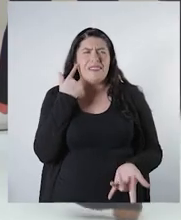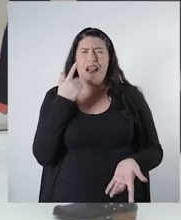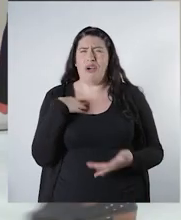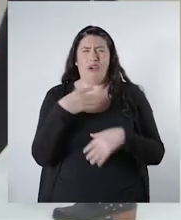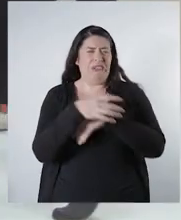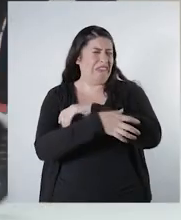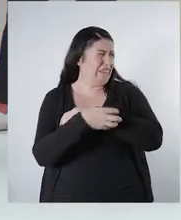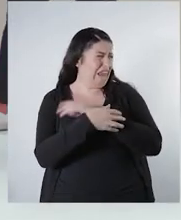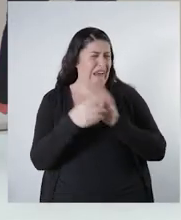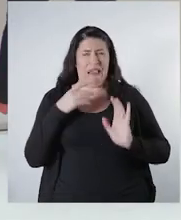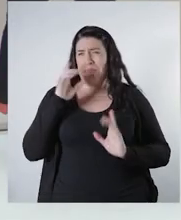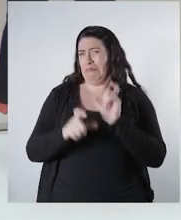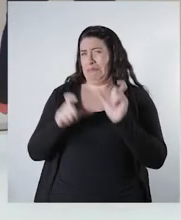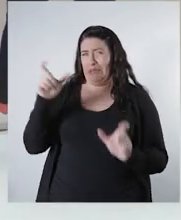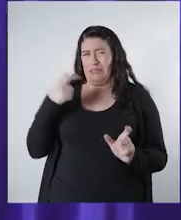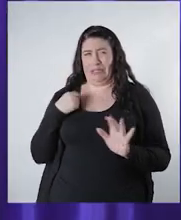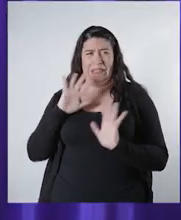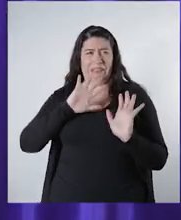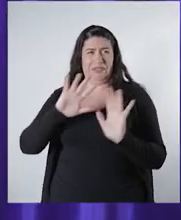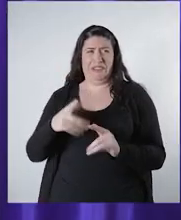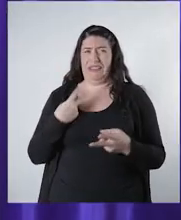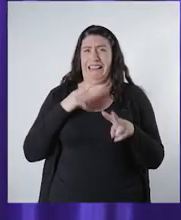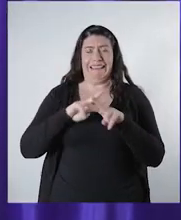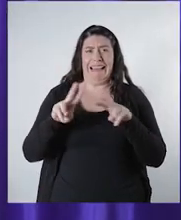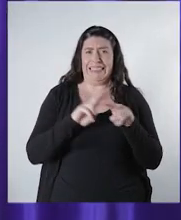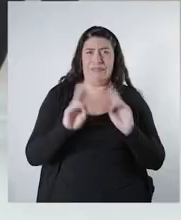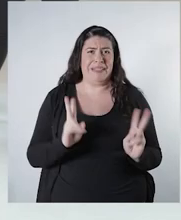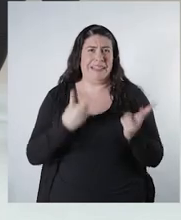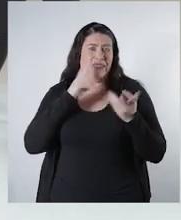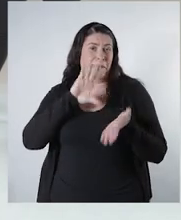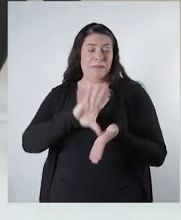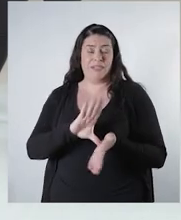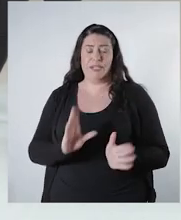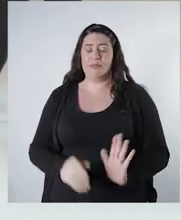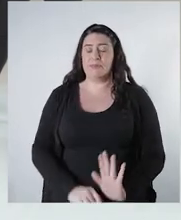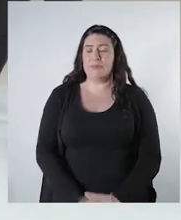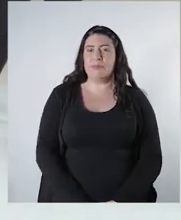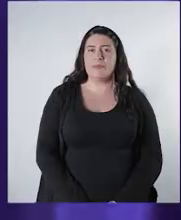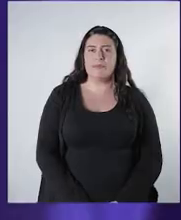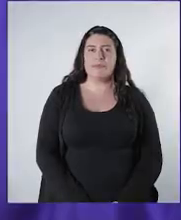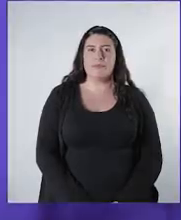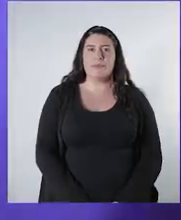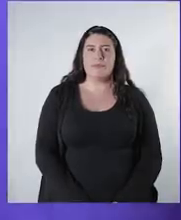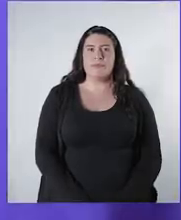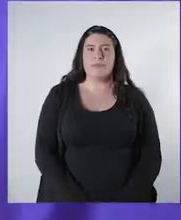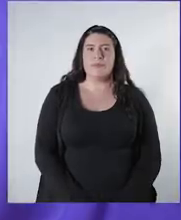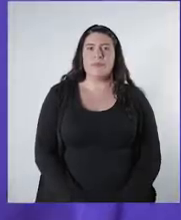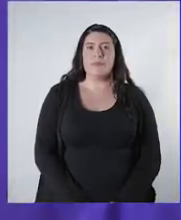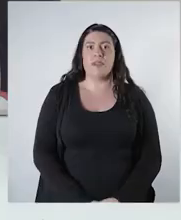No, gorda, te morís la ordinaria. ¿Qué es esto? La gente que viene a esta fila, lo que hay que hacer para salvar a la nación.